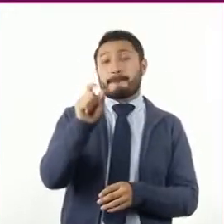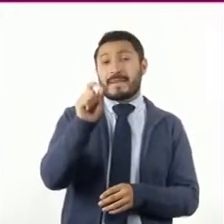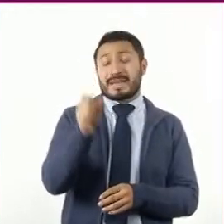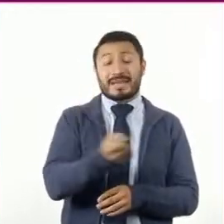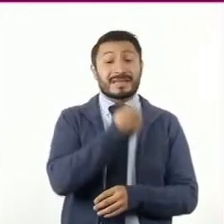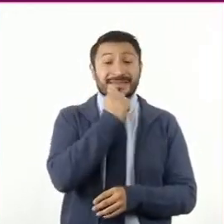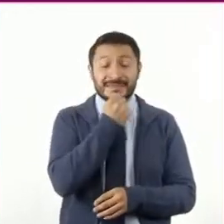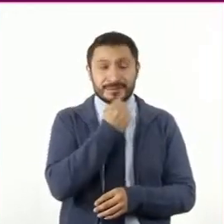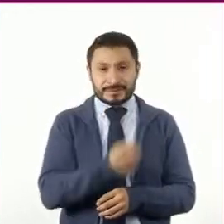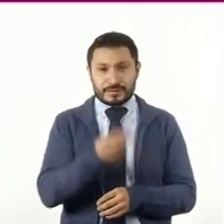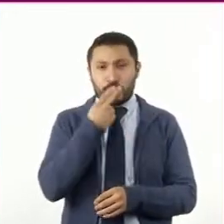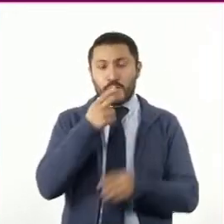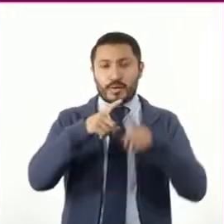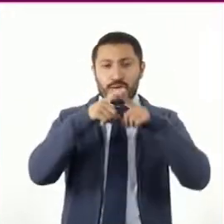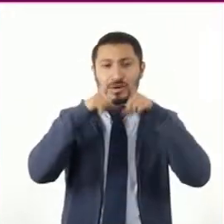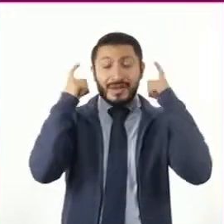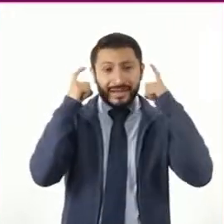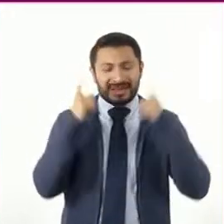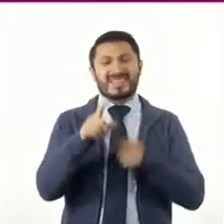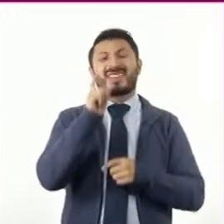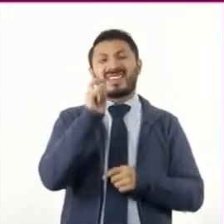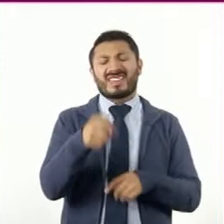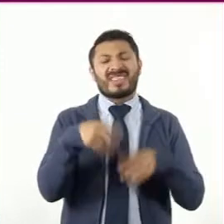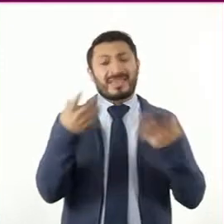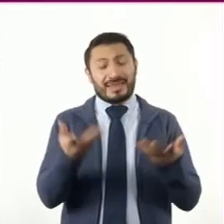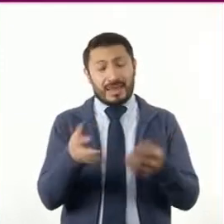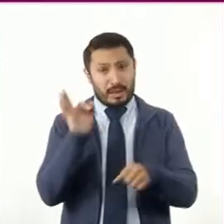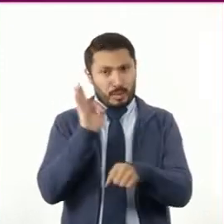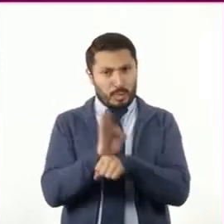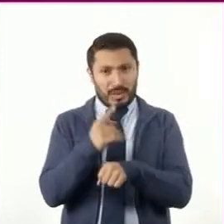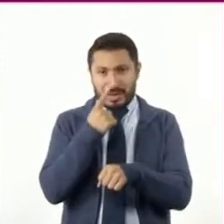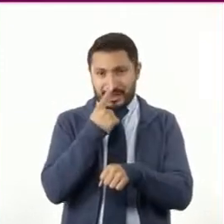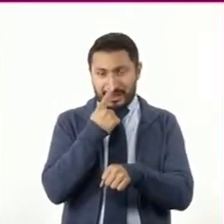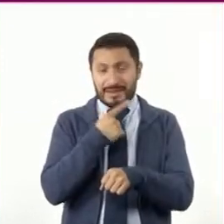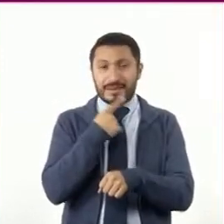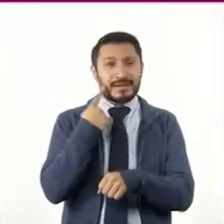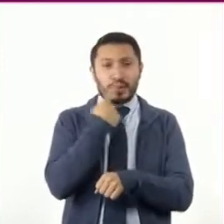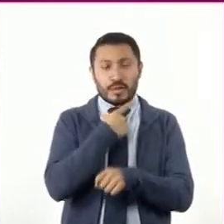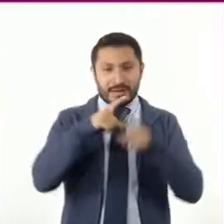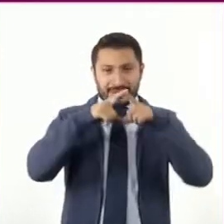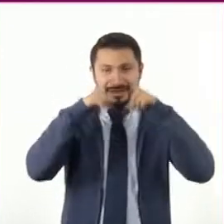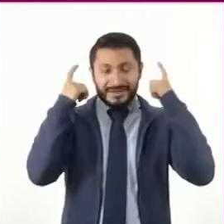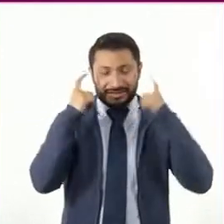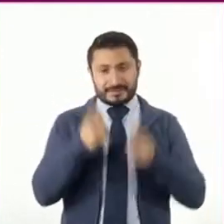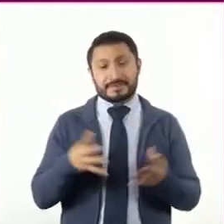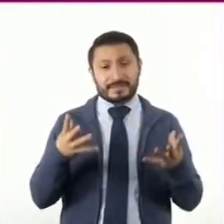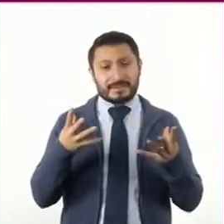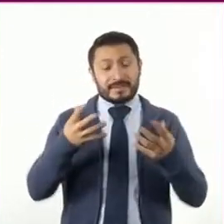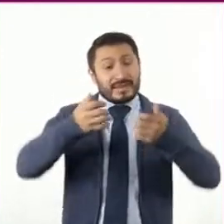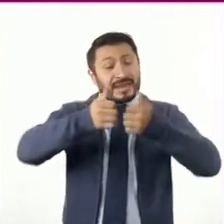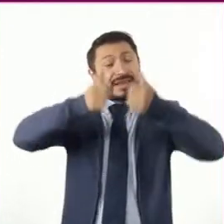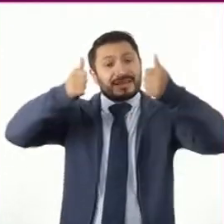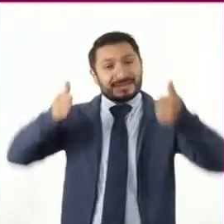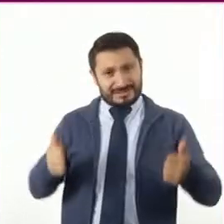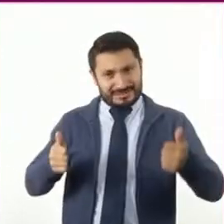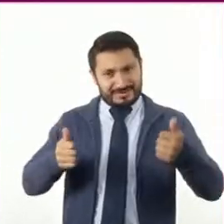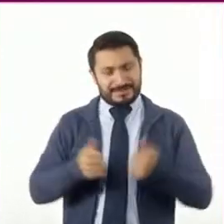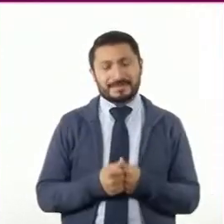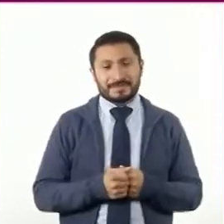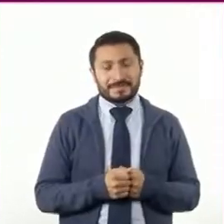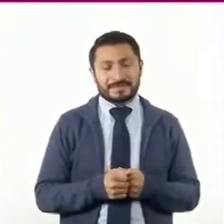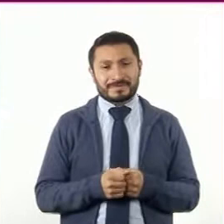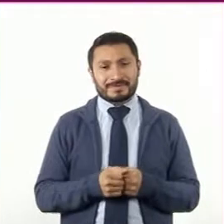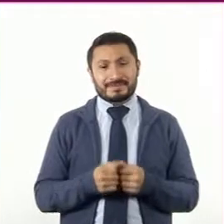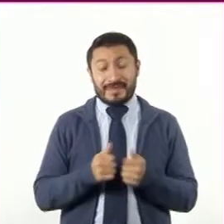segundos. Usar el cubrebocas, es decir, cubriendo nariz y boca. Mantener la sana distancia.